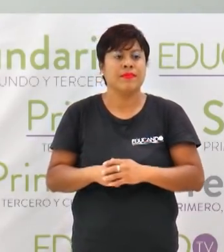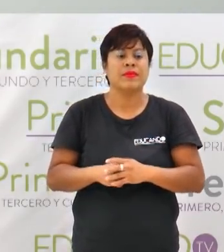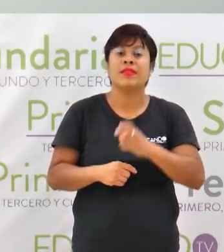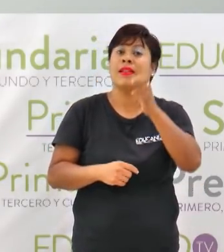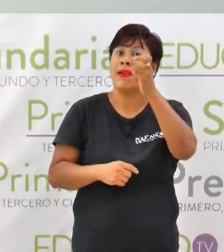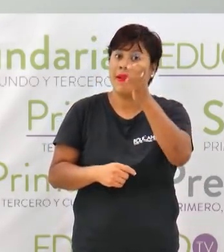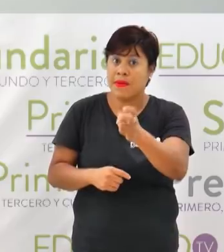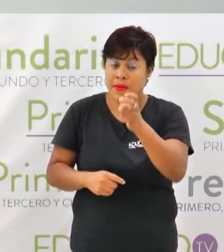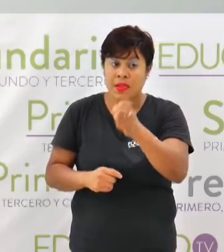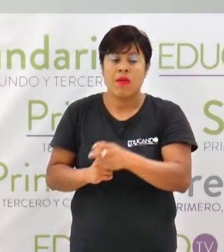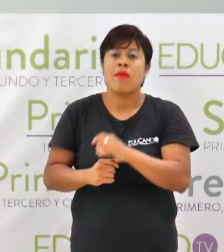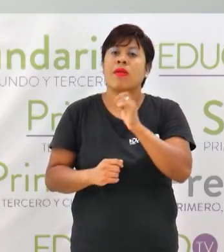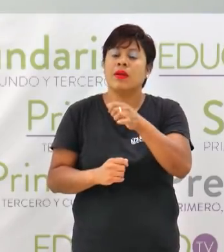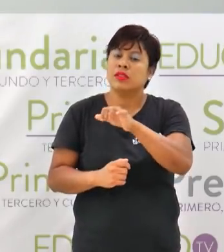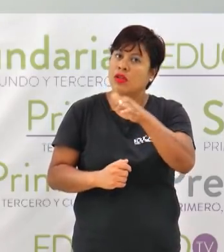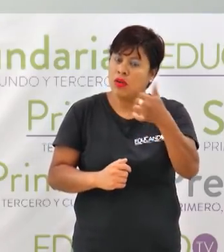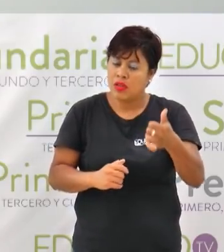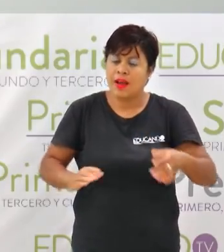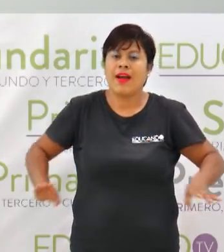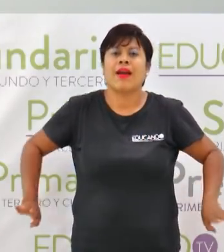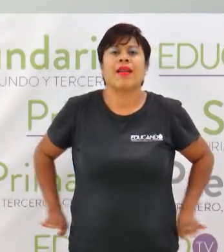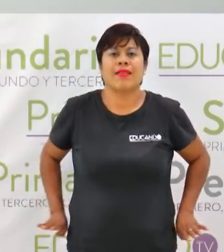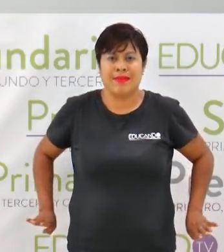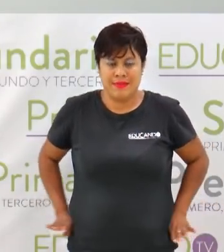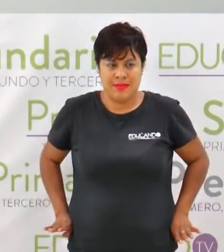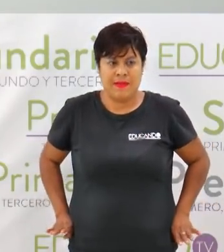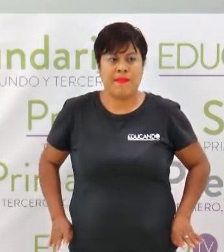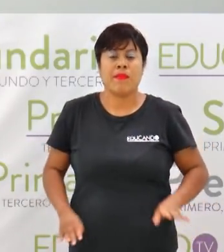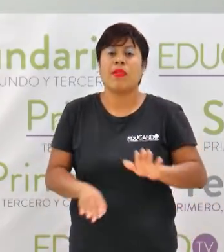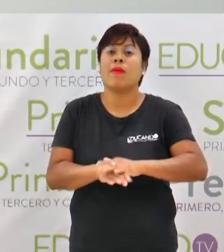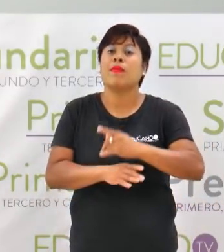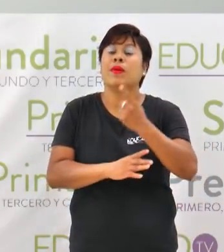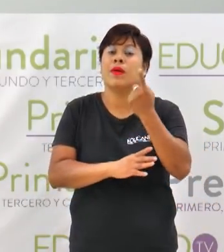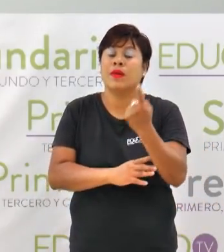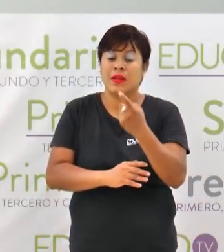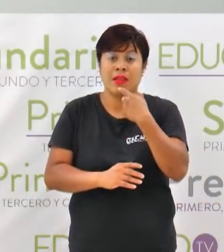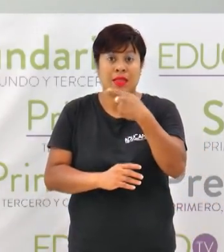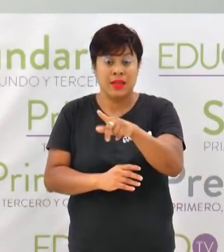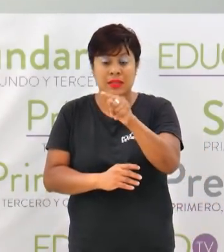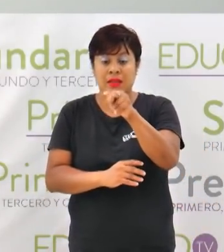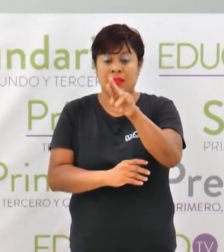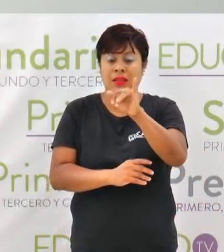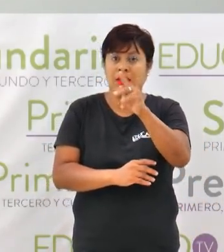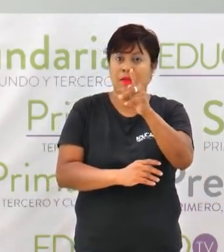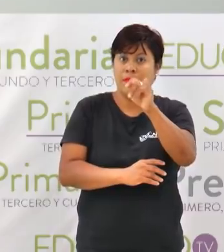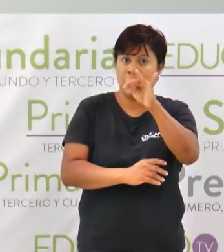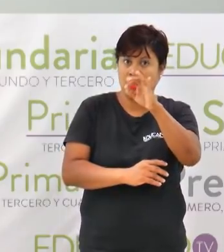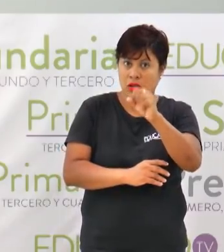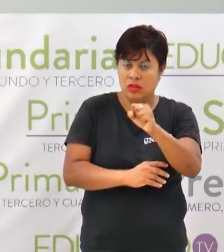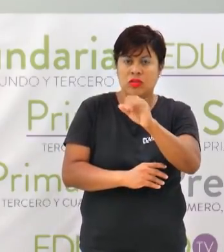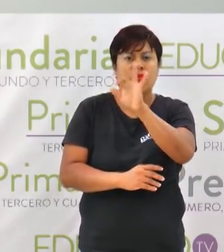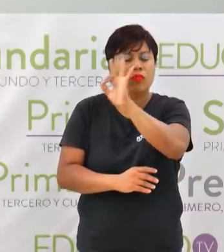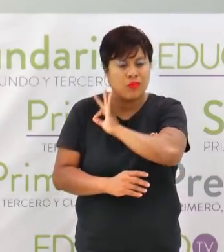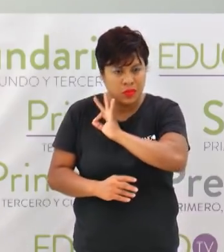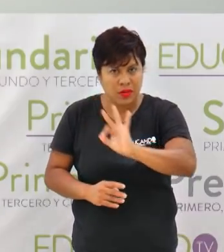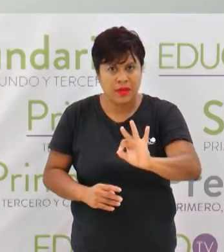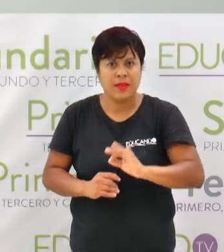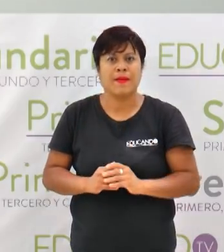Y esa es otra característica más, porque dice que los trípticos